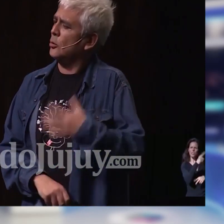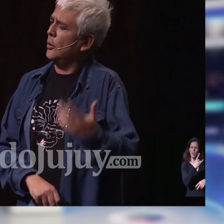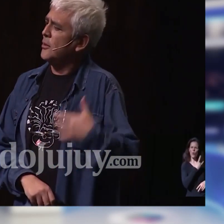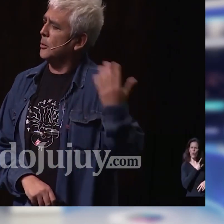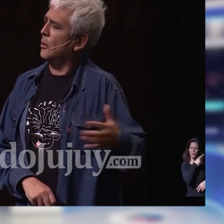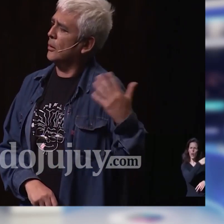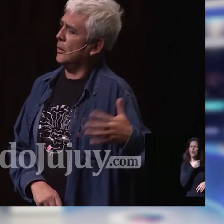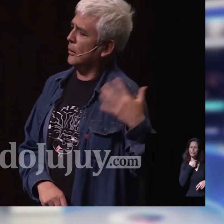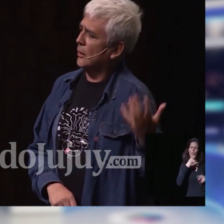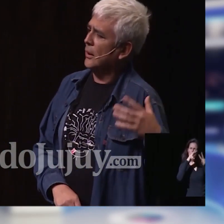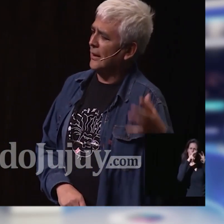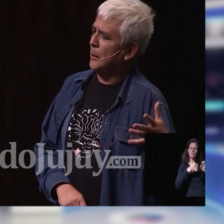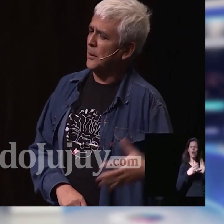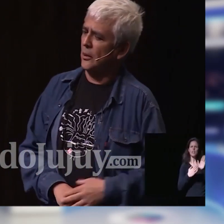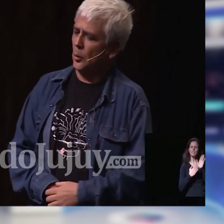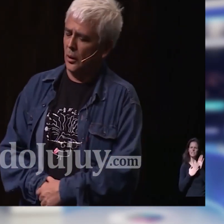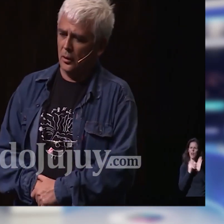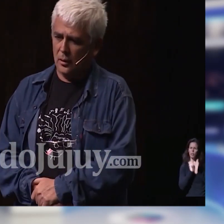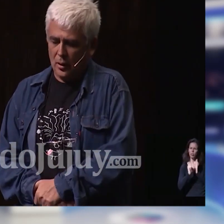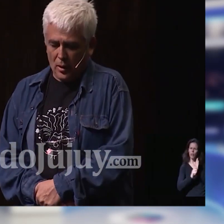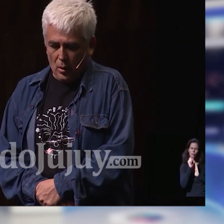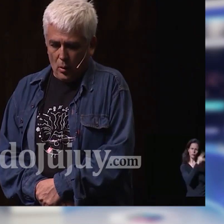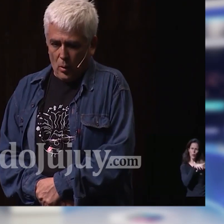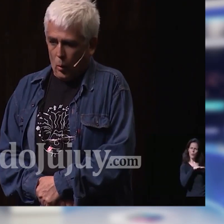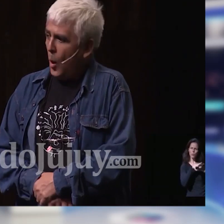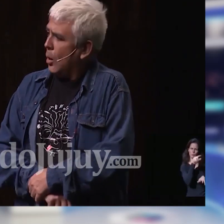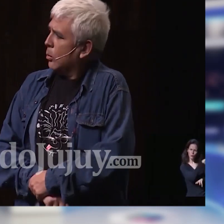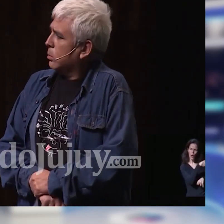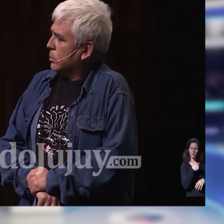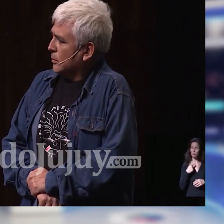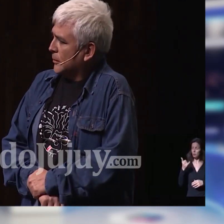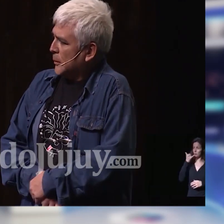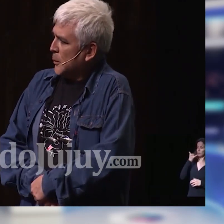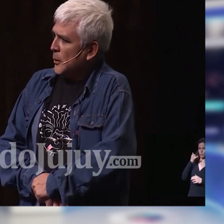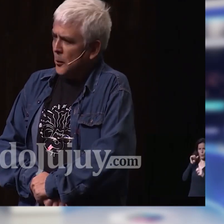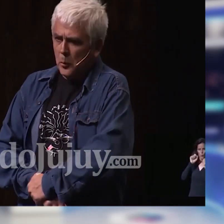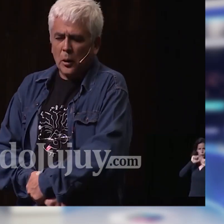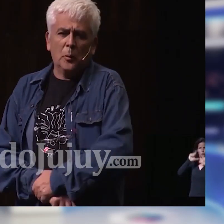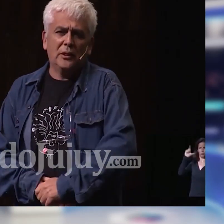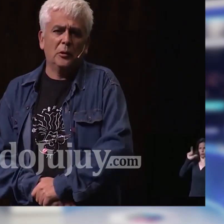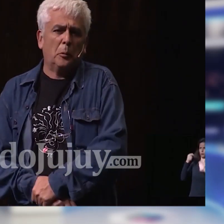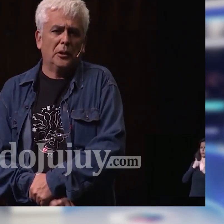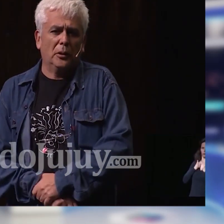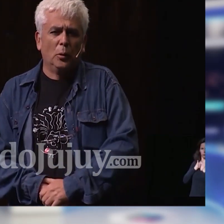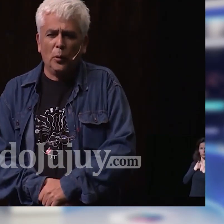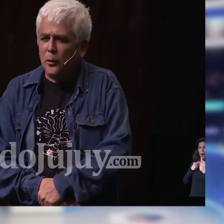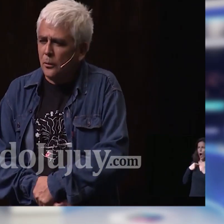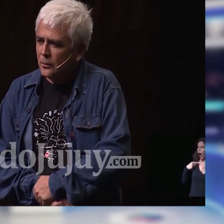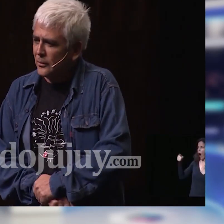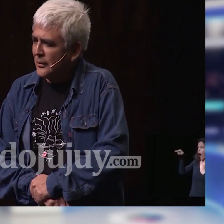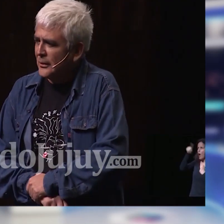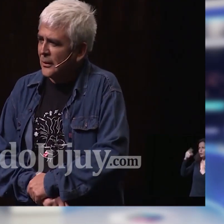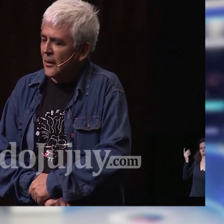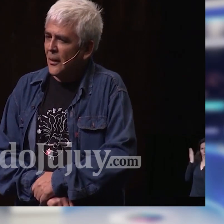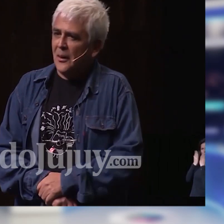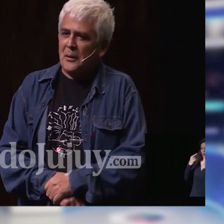ves de acá a 10 años, Cami? A 5 años, ¿qué te ves haciendo? medicina, yo quiero estudiar medicina, me